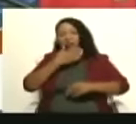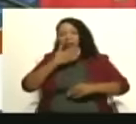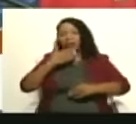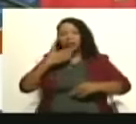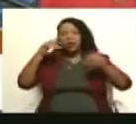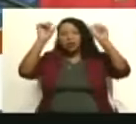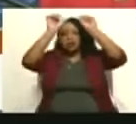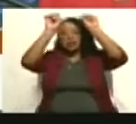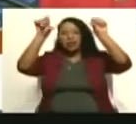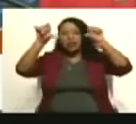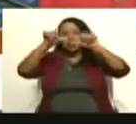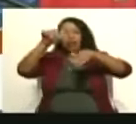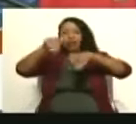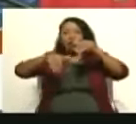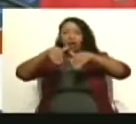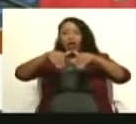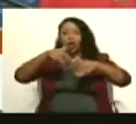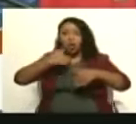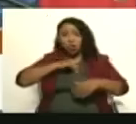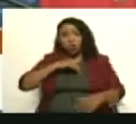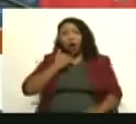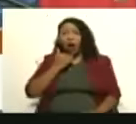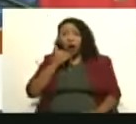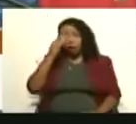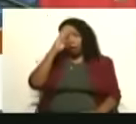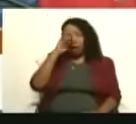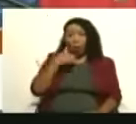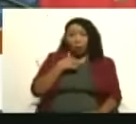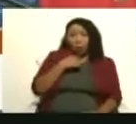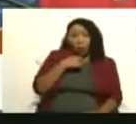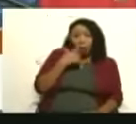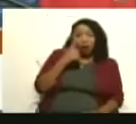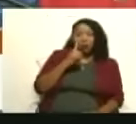electoral, que no nos quepa duda, que no nos dé pena decirlo.